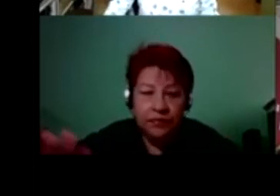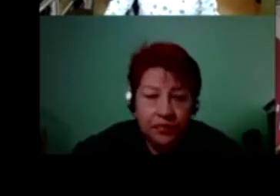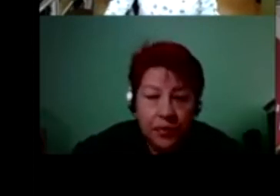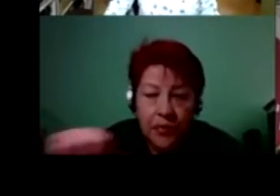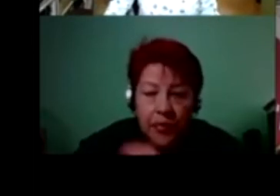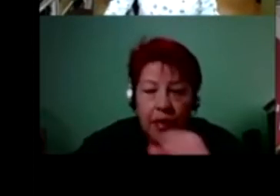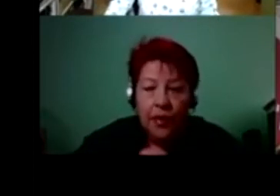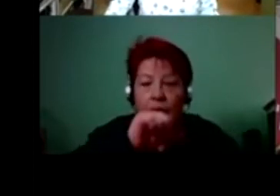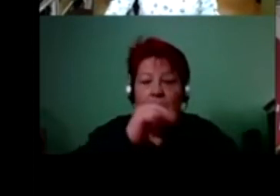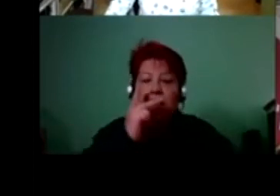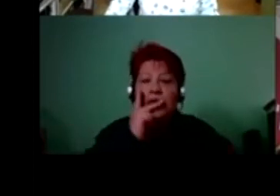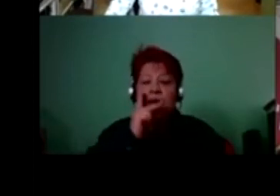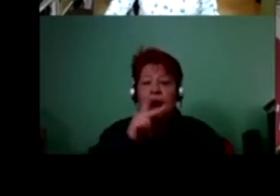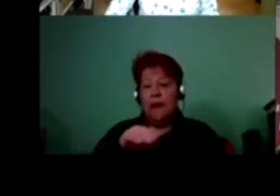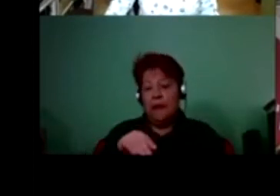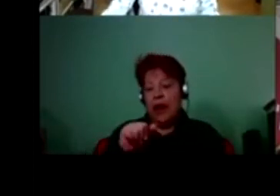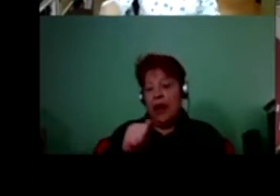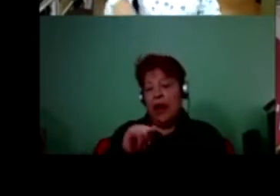de la palabra, Maylí,